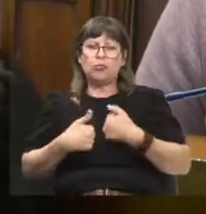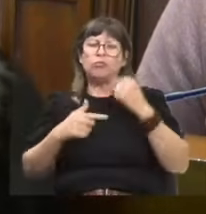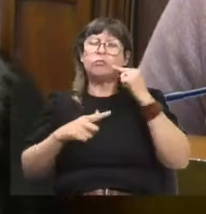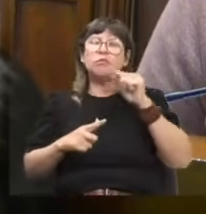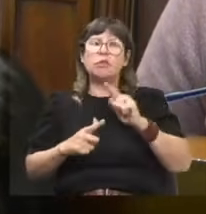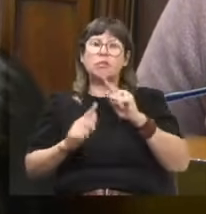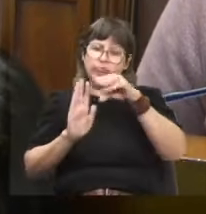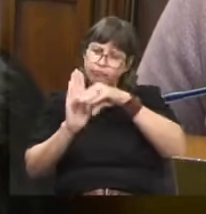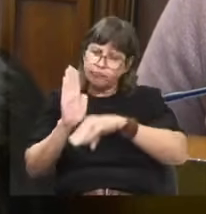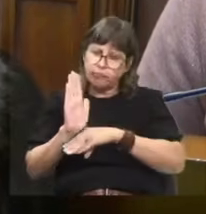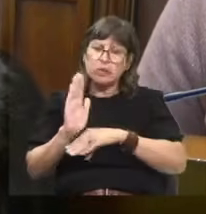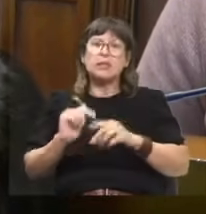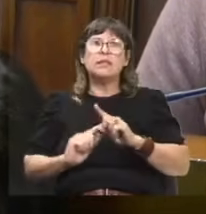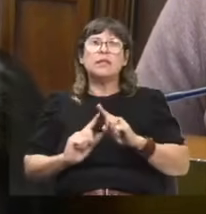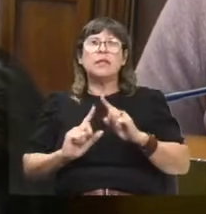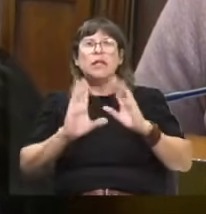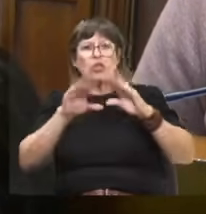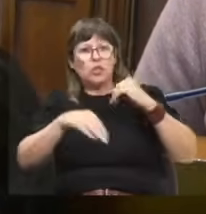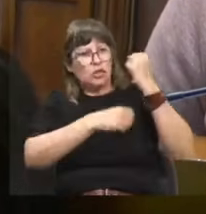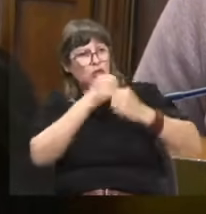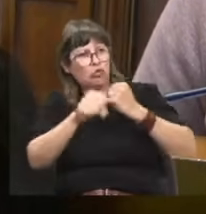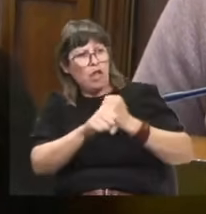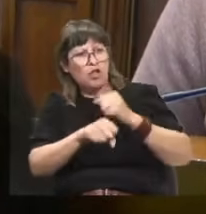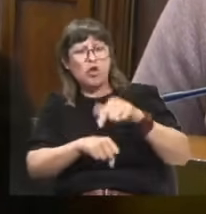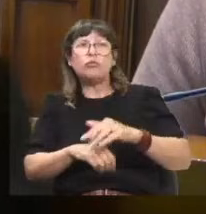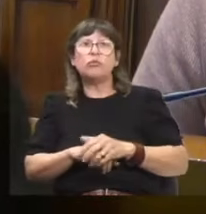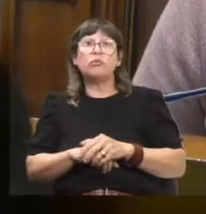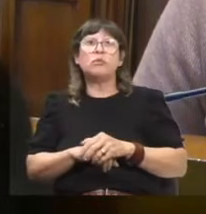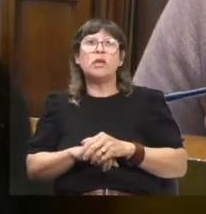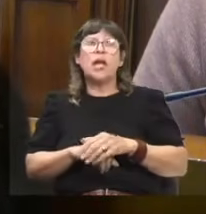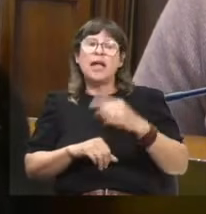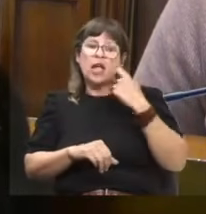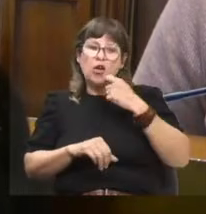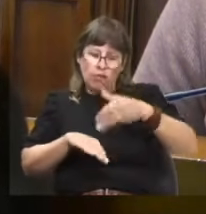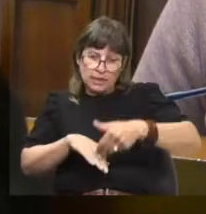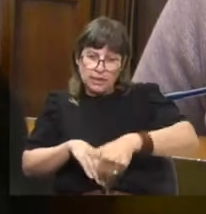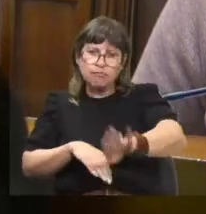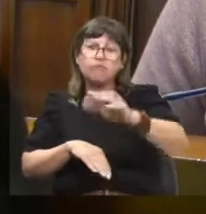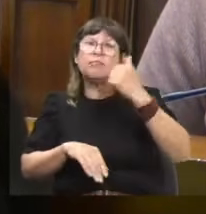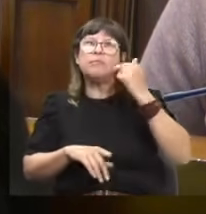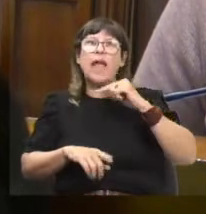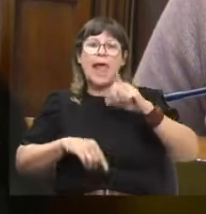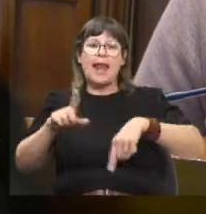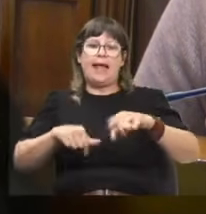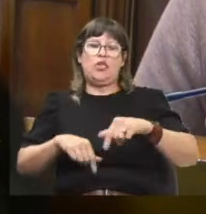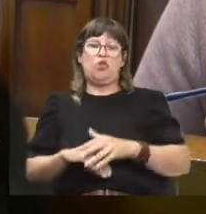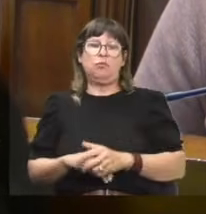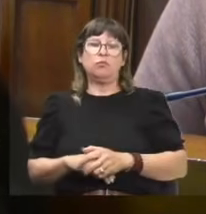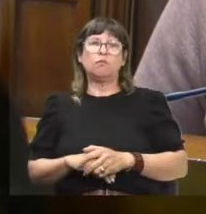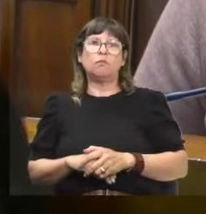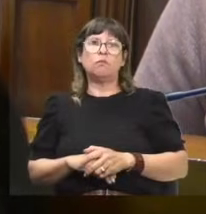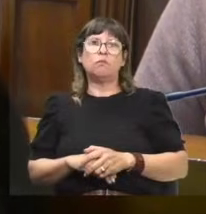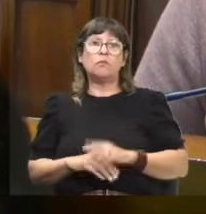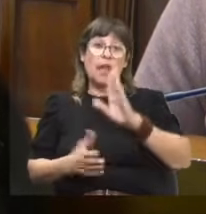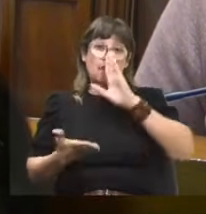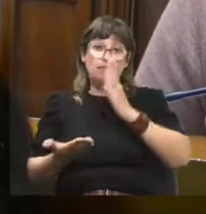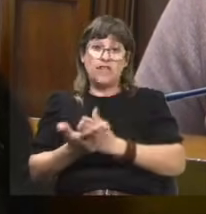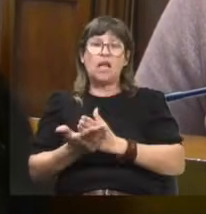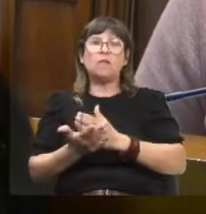trazado en estos años que nos quedan por delante en la gestión.